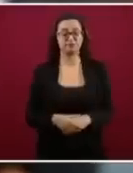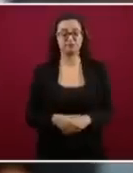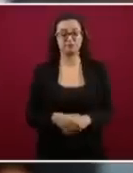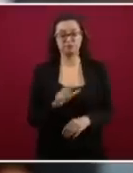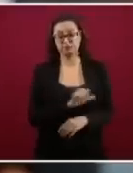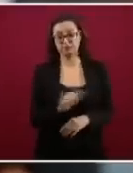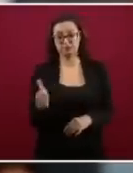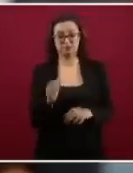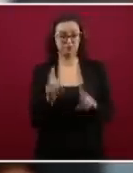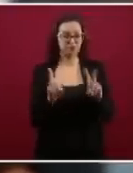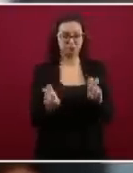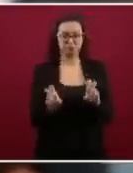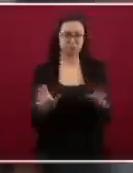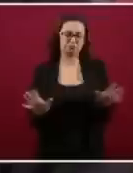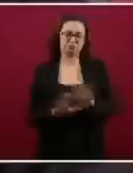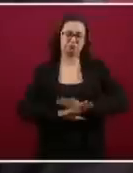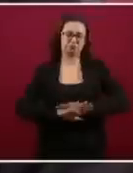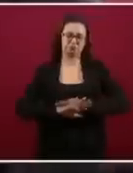otros temas, no.